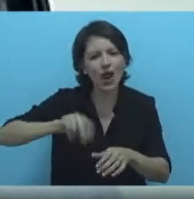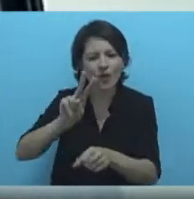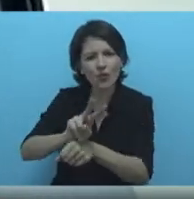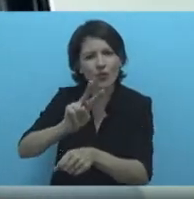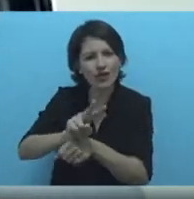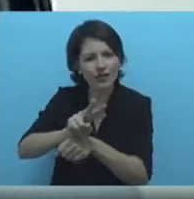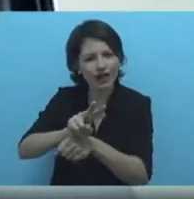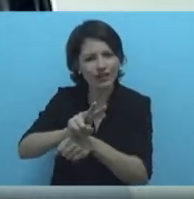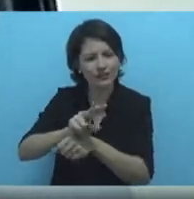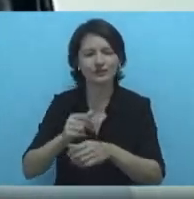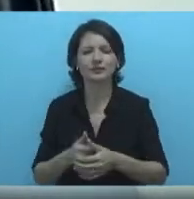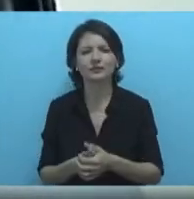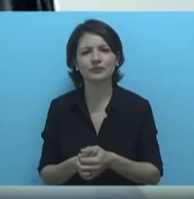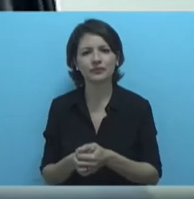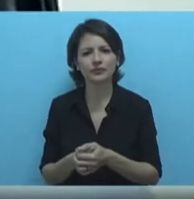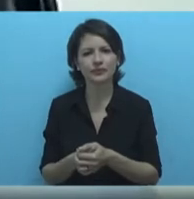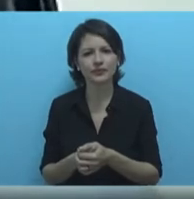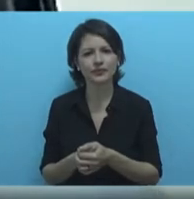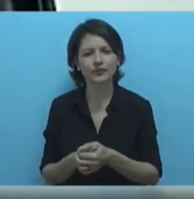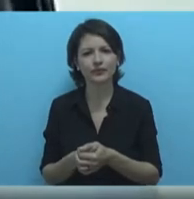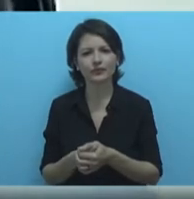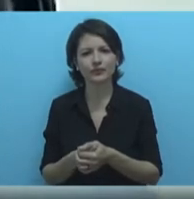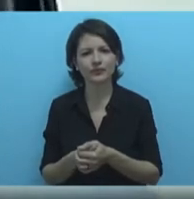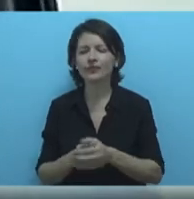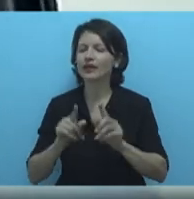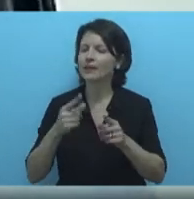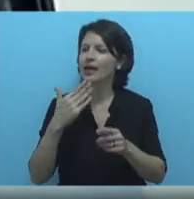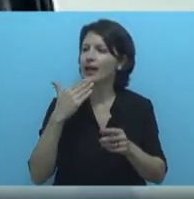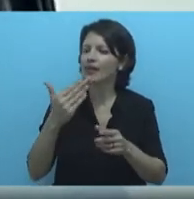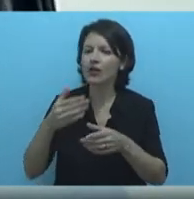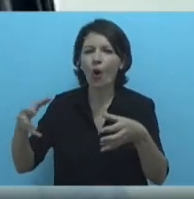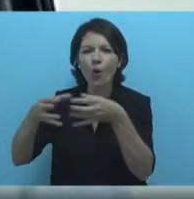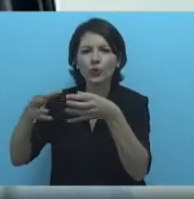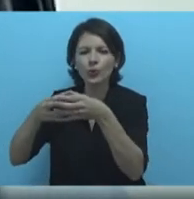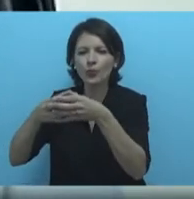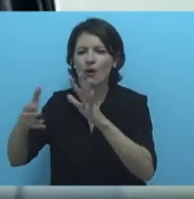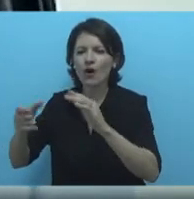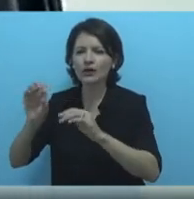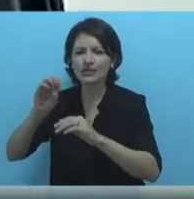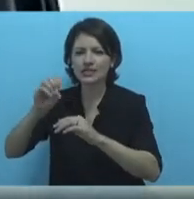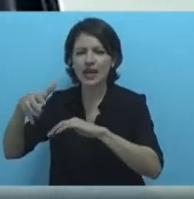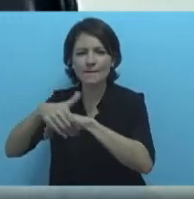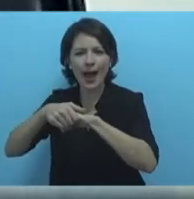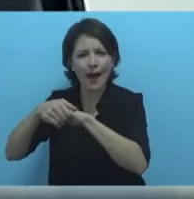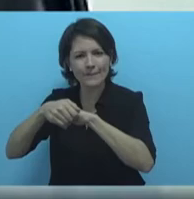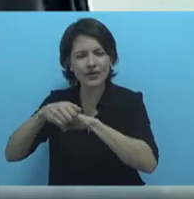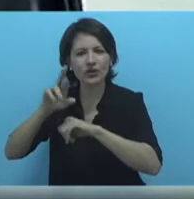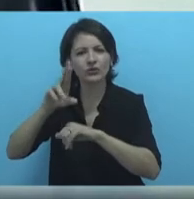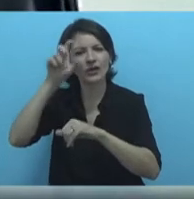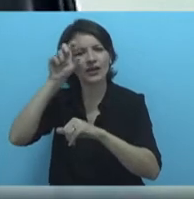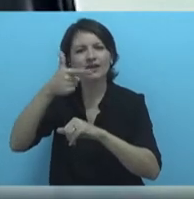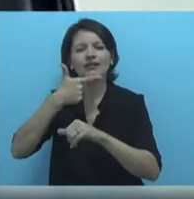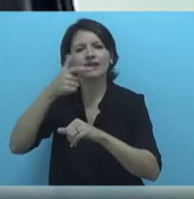y agradecerles a la asociación 'amigos de la reserva estos vecinos y vecinas